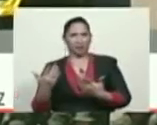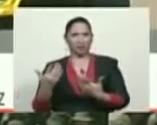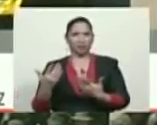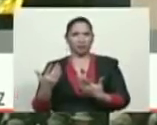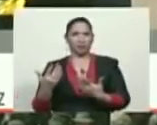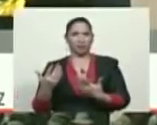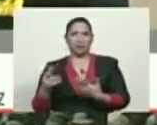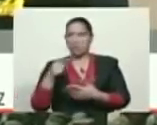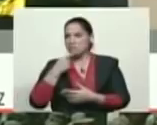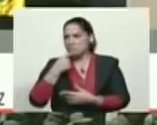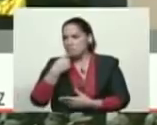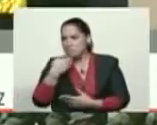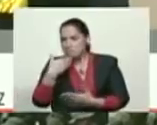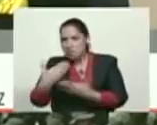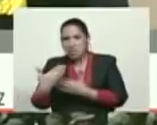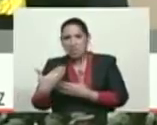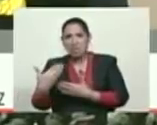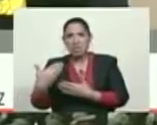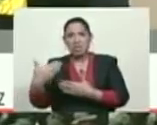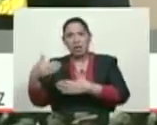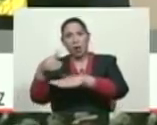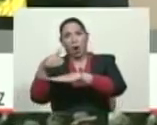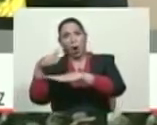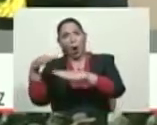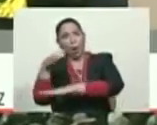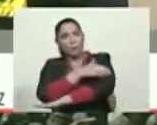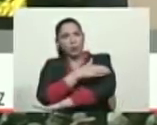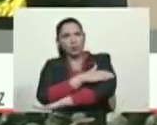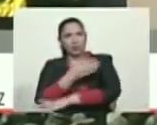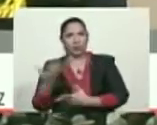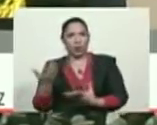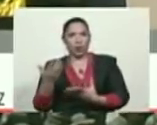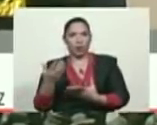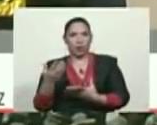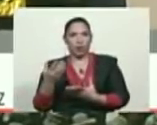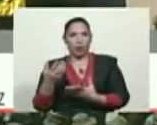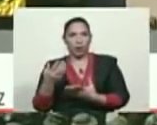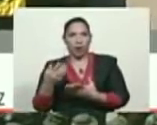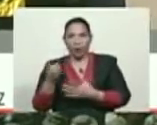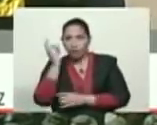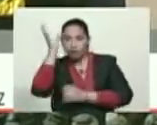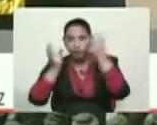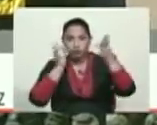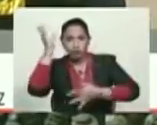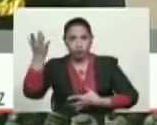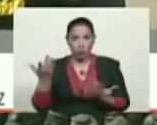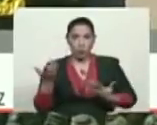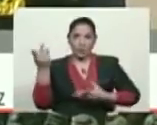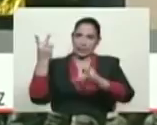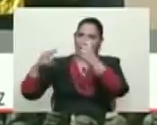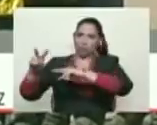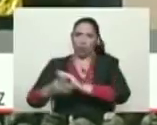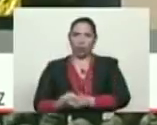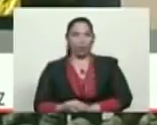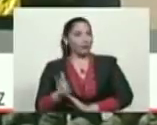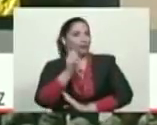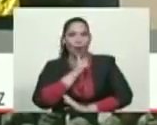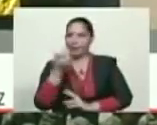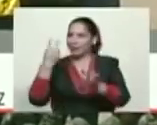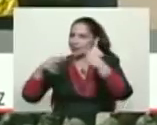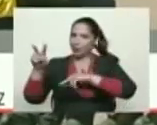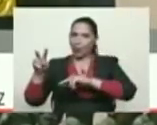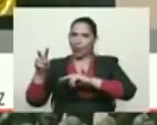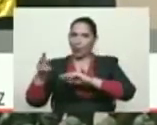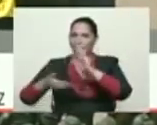Clama la derecha porque surjan de los cuarteles los traidores. En los cuarteles ya no hay traidores, se han